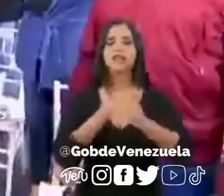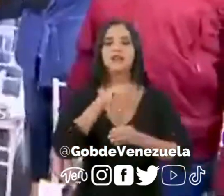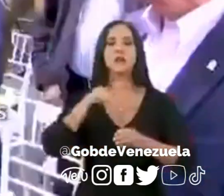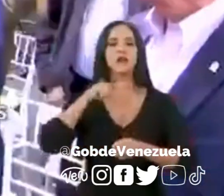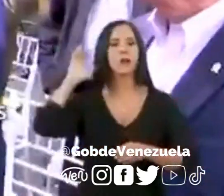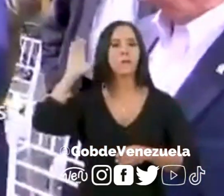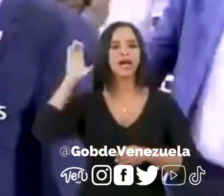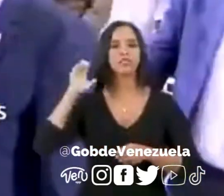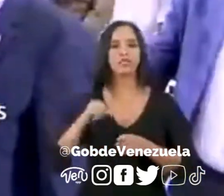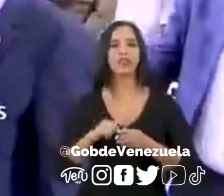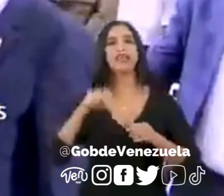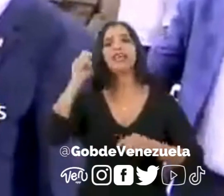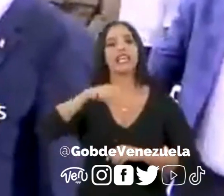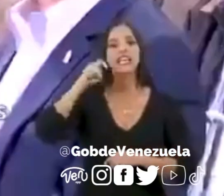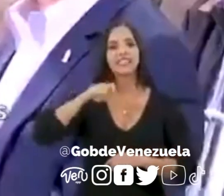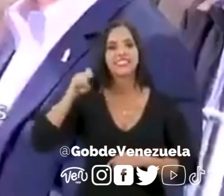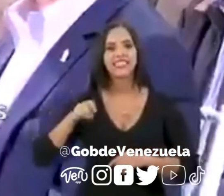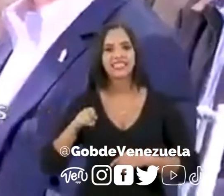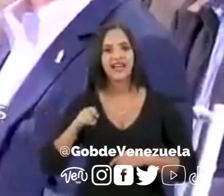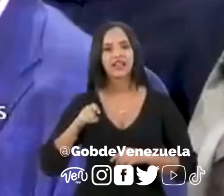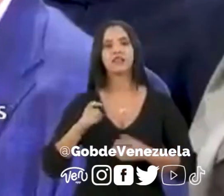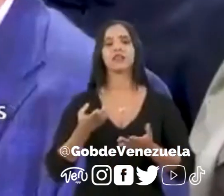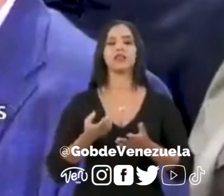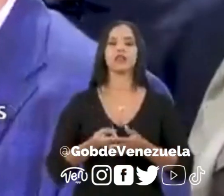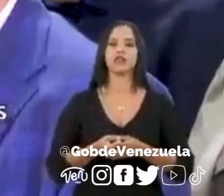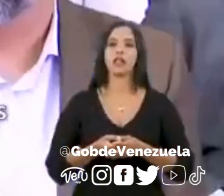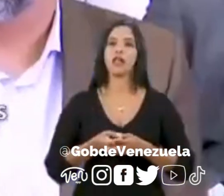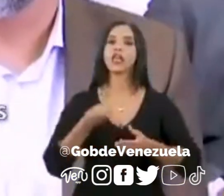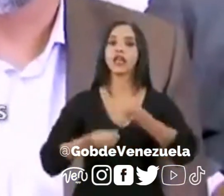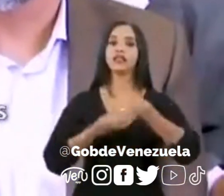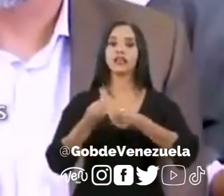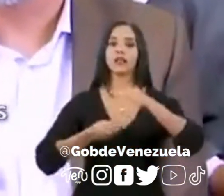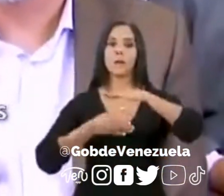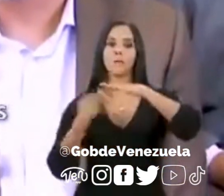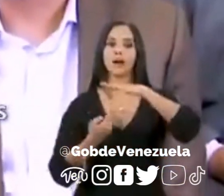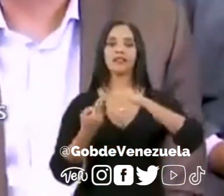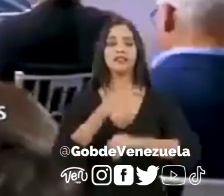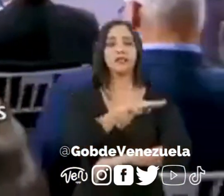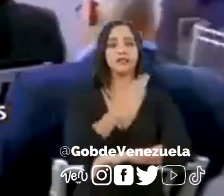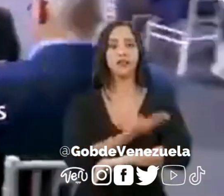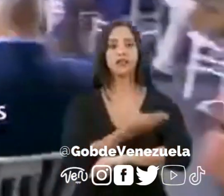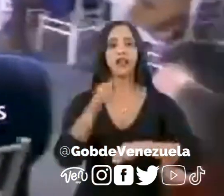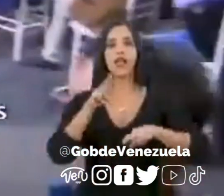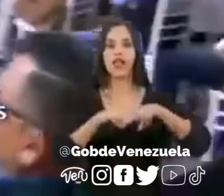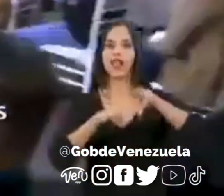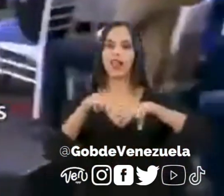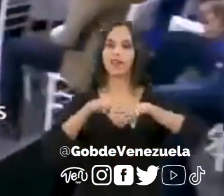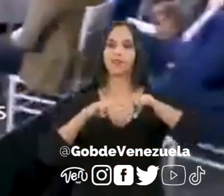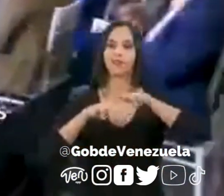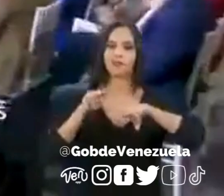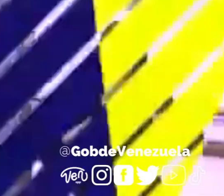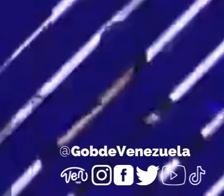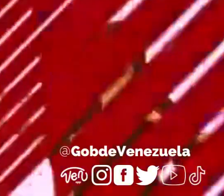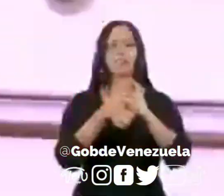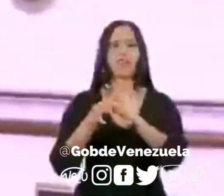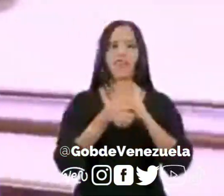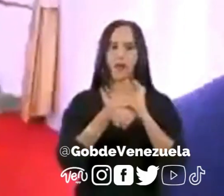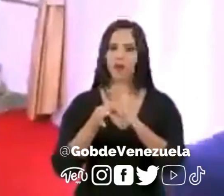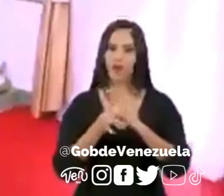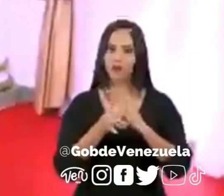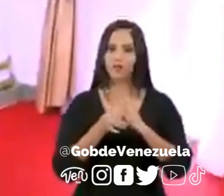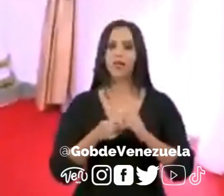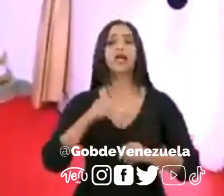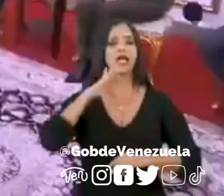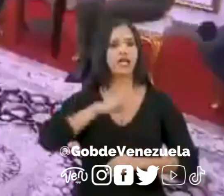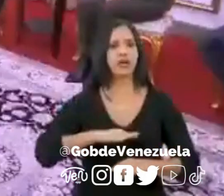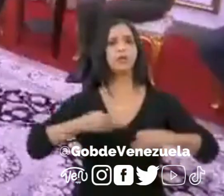y la necesidad de ir echando sólidas bases en la construcción de la unión. Estamos seguros